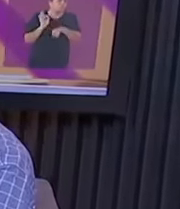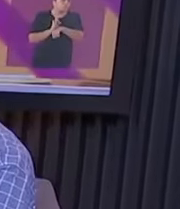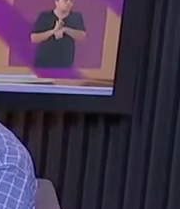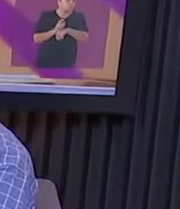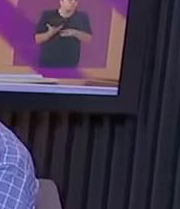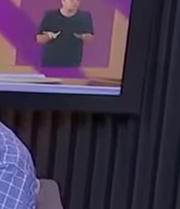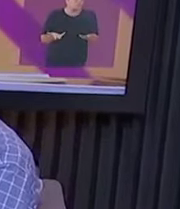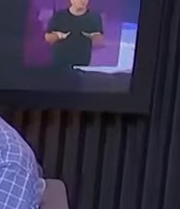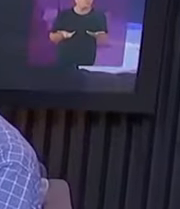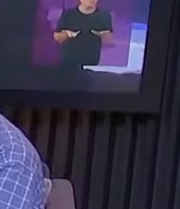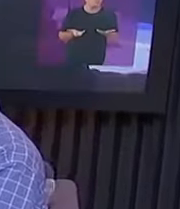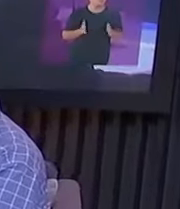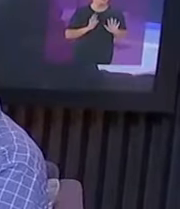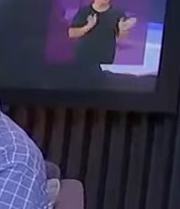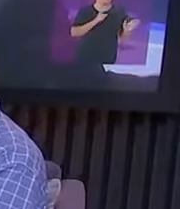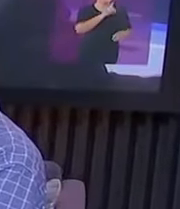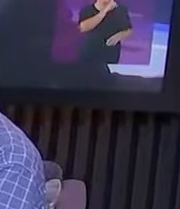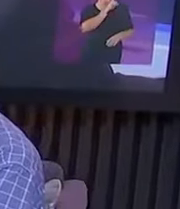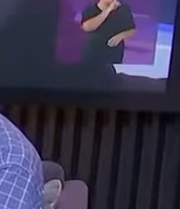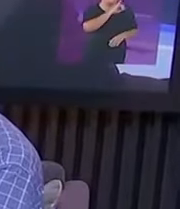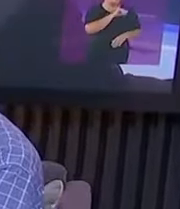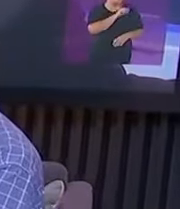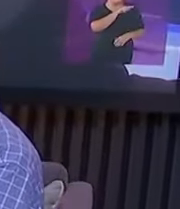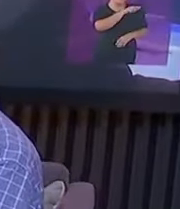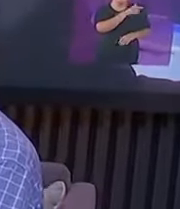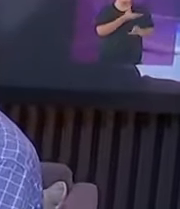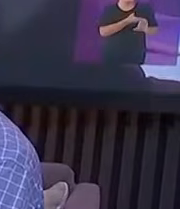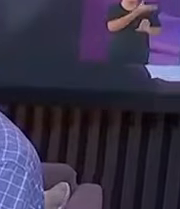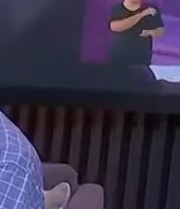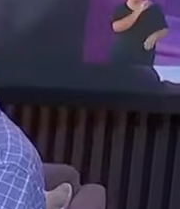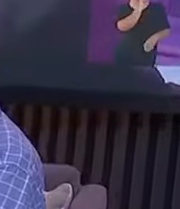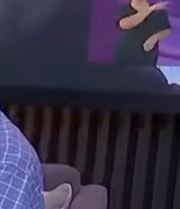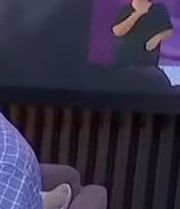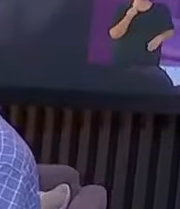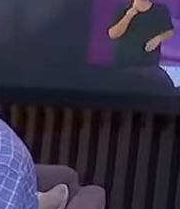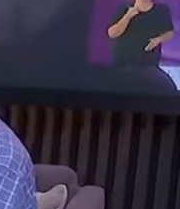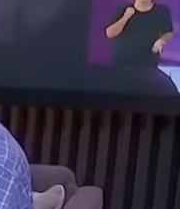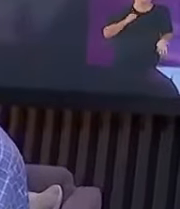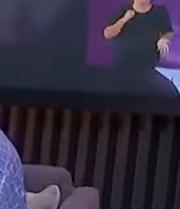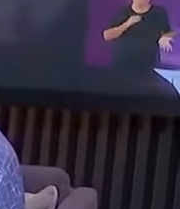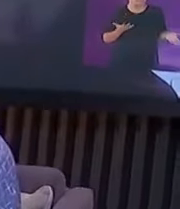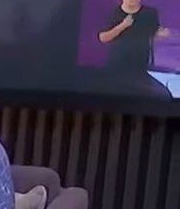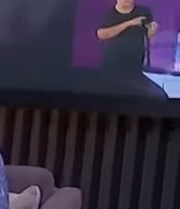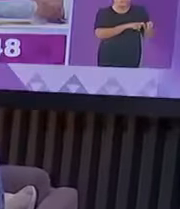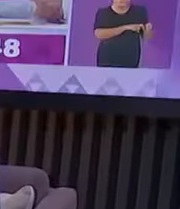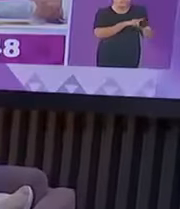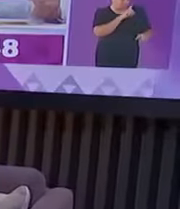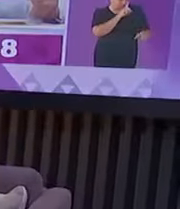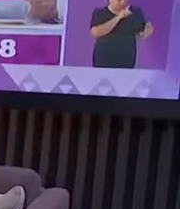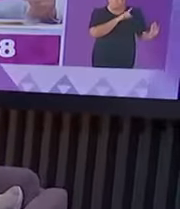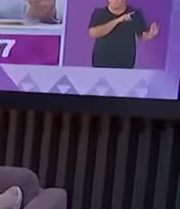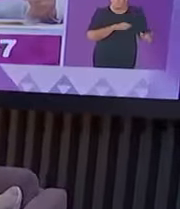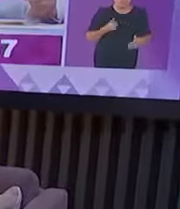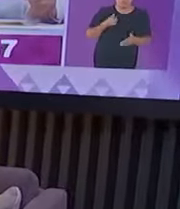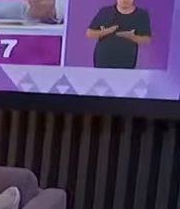más bien más allá del tema de las fallas de producción y de Pues el evidente egocentrismo no de los egos que al parecer no caben en la sala del Consejo